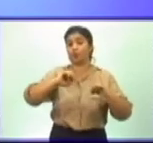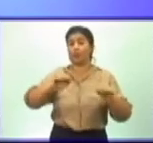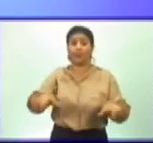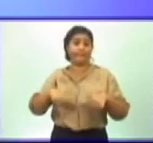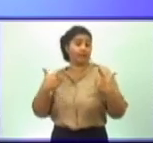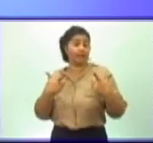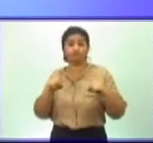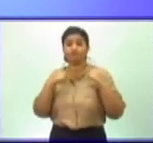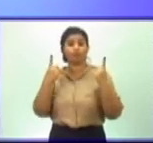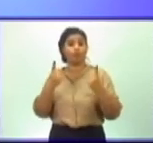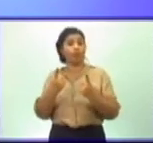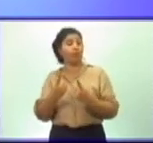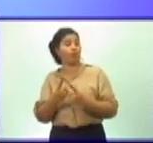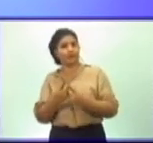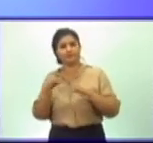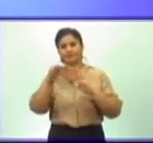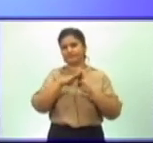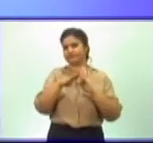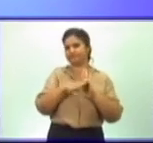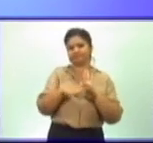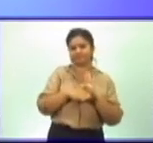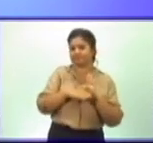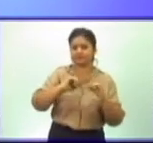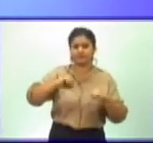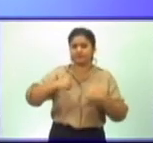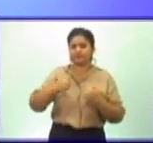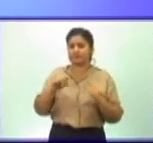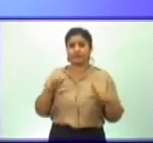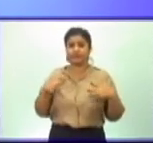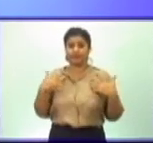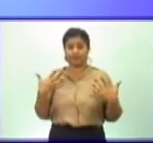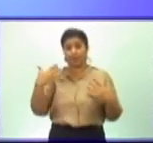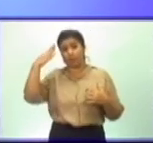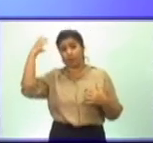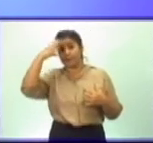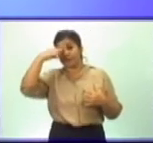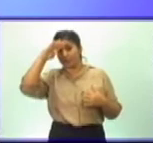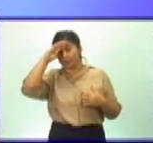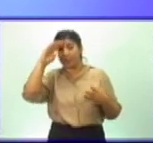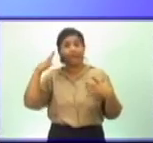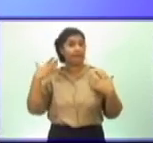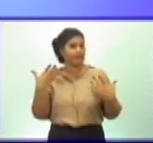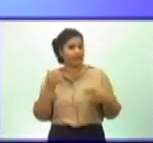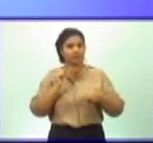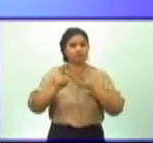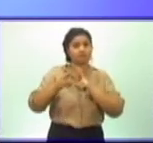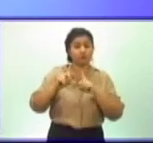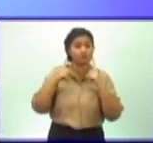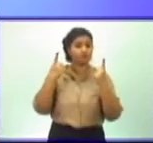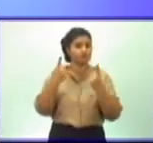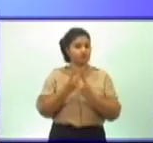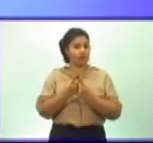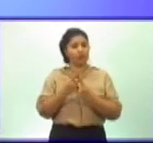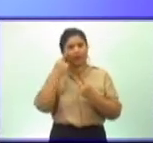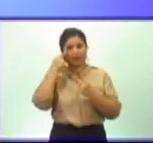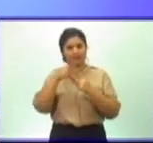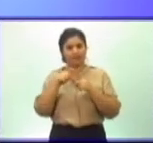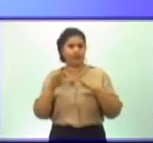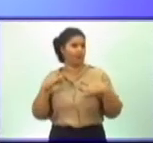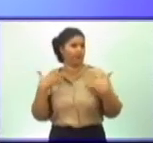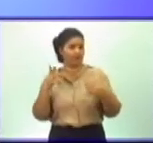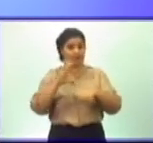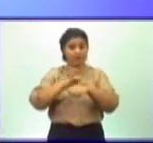estas medidas que ha tomado la dirección del país para evitar el contagio de esta enfermedad tan peligrosa, que ojalá y